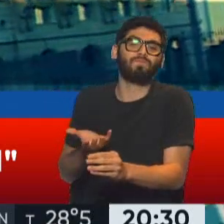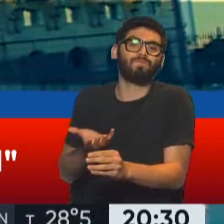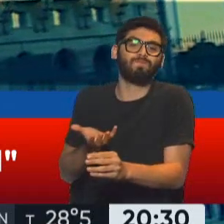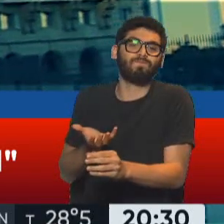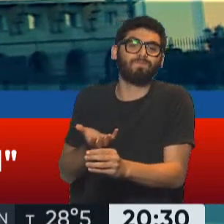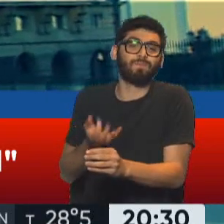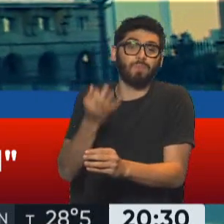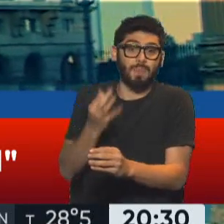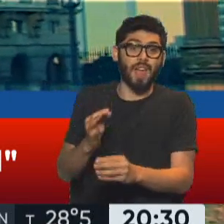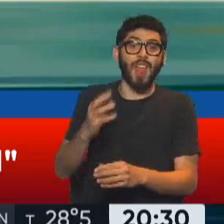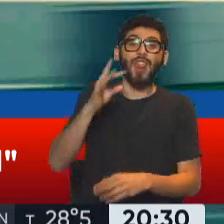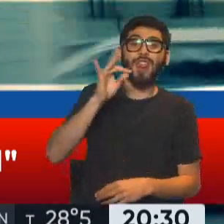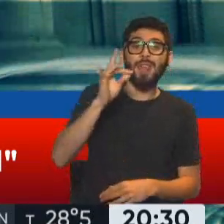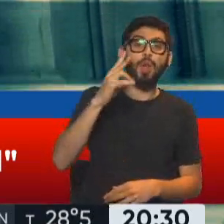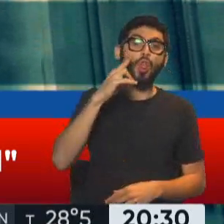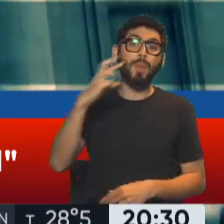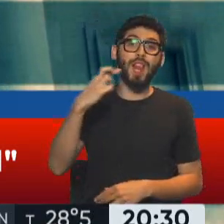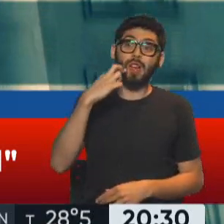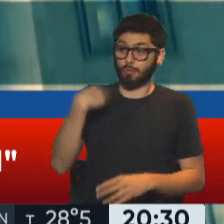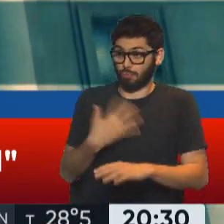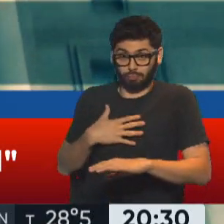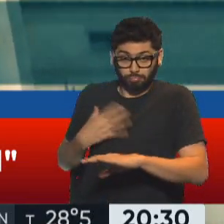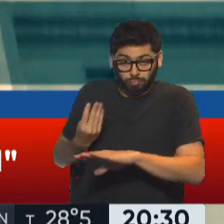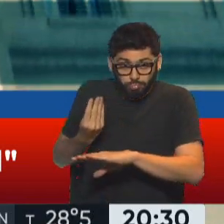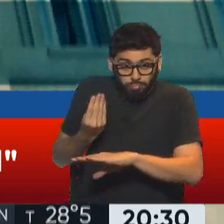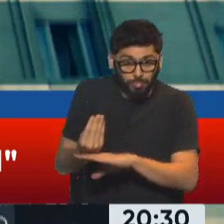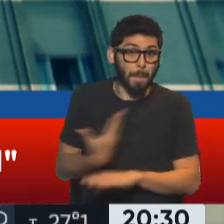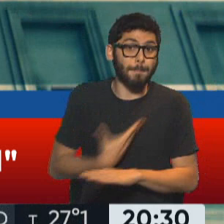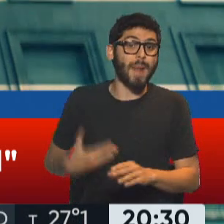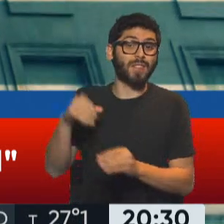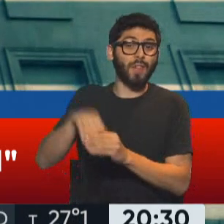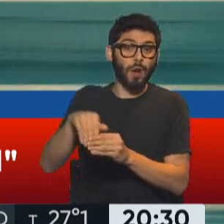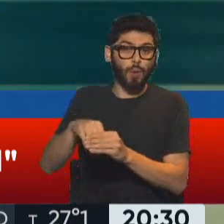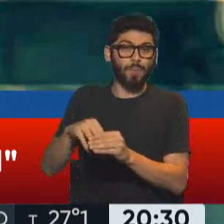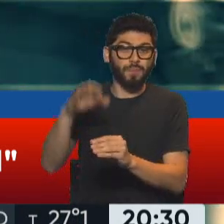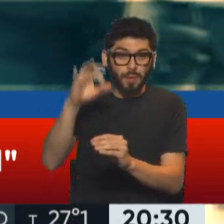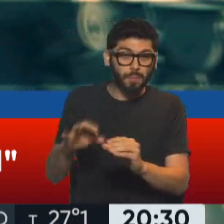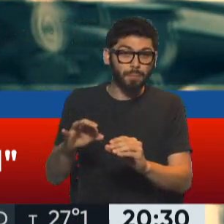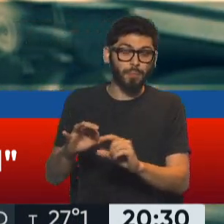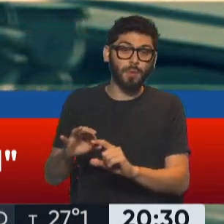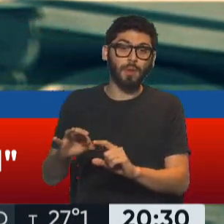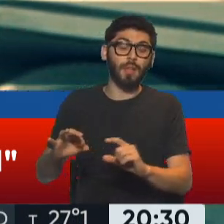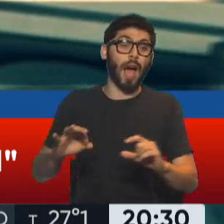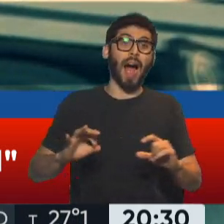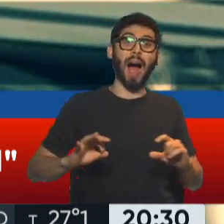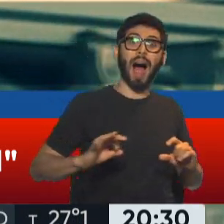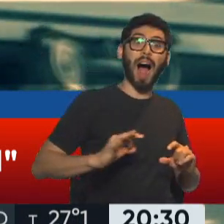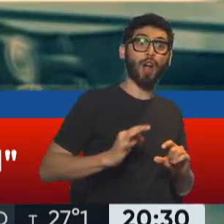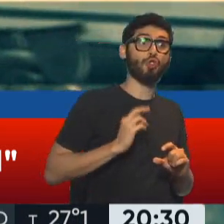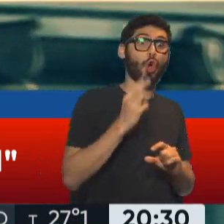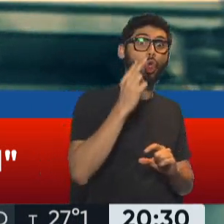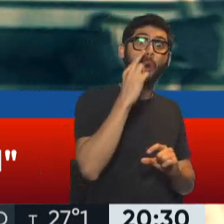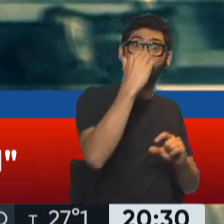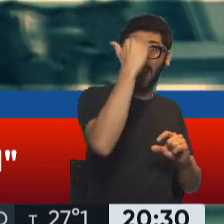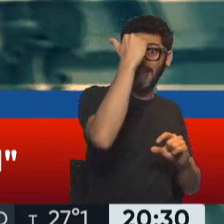en diciembre de 2019, cuando me tocó asumir a mí la presidencia, un poquito más de la mitad de lo que